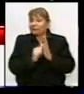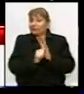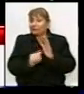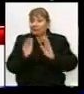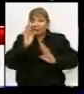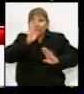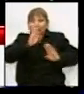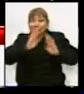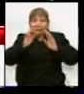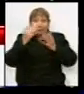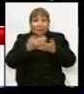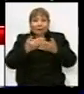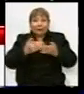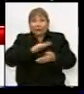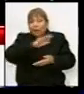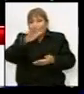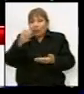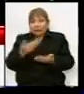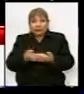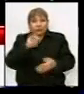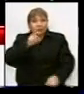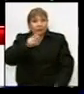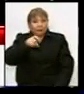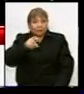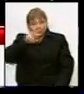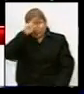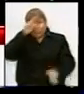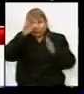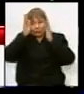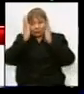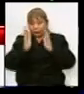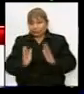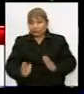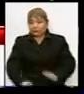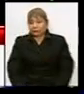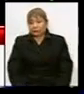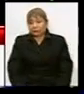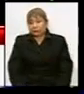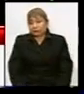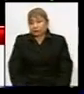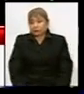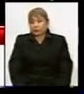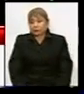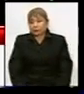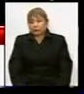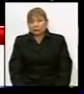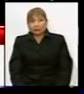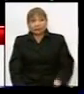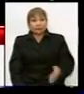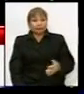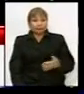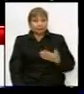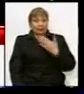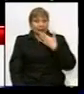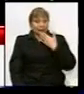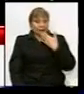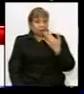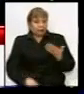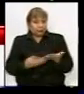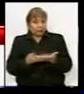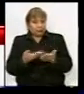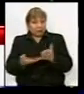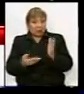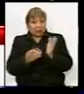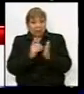preocupe por todas las necesidades de todos los peruanos pero como le dije quién finalmente nos puso en la agenda y estamos